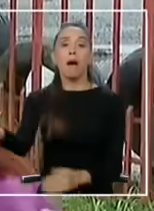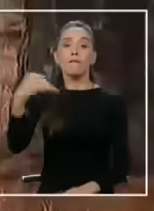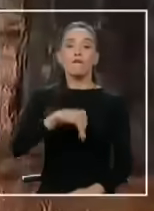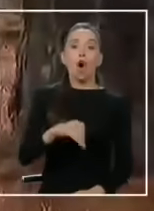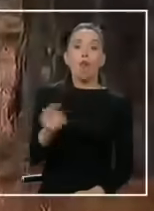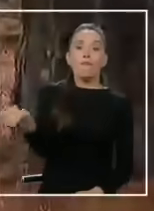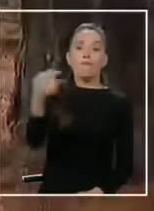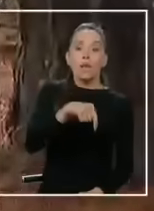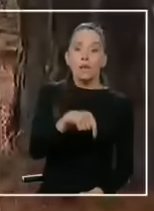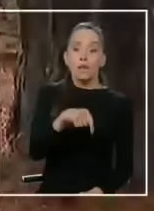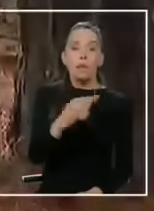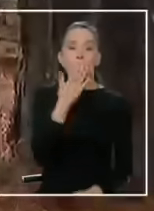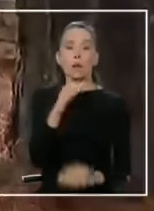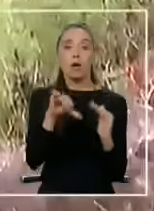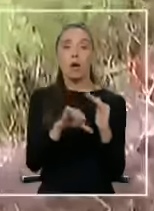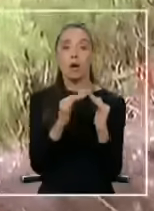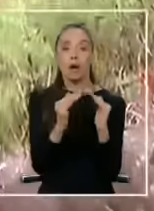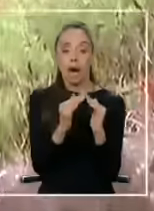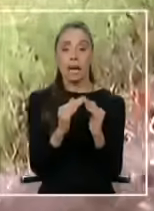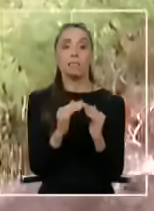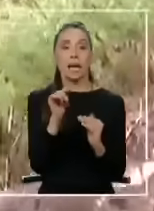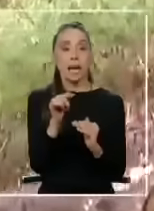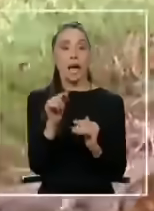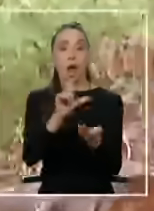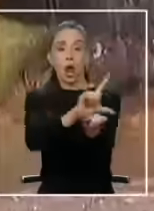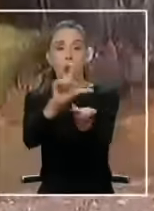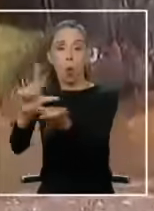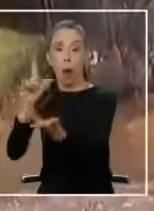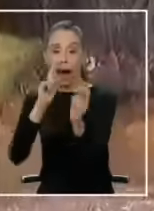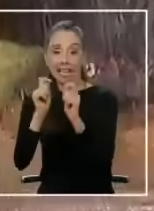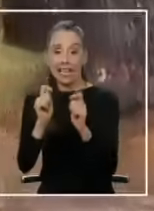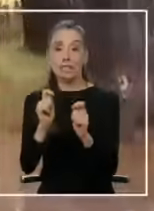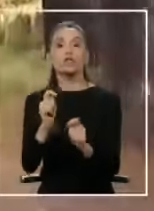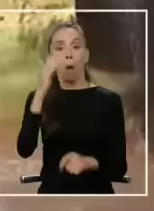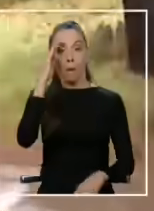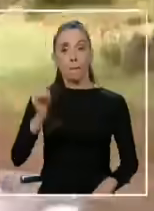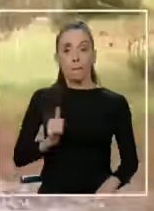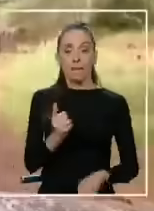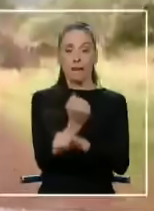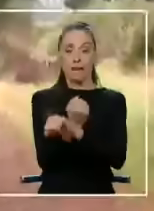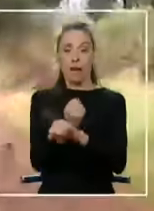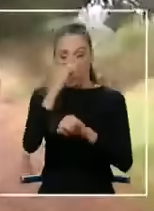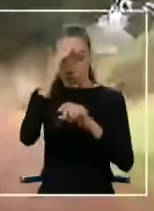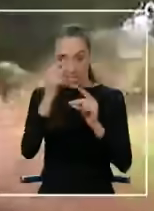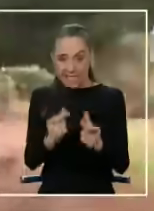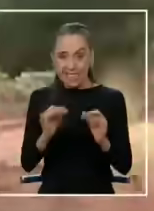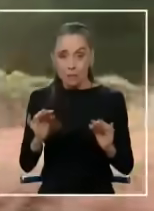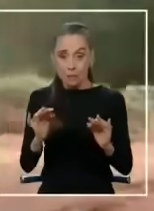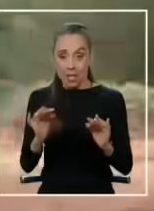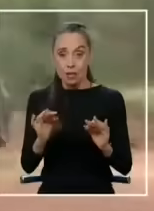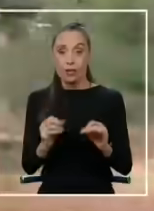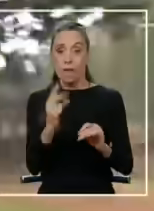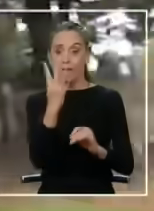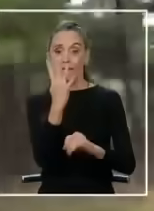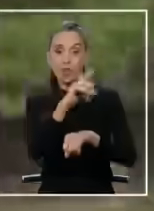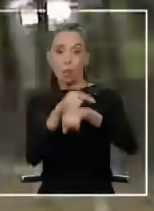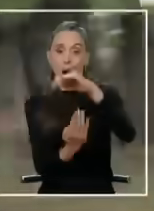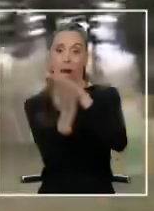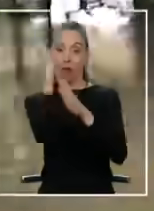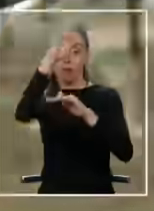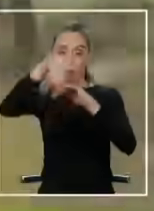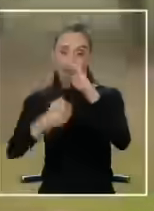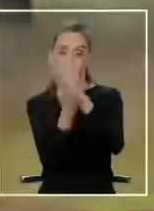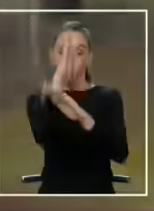casa. El propósito es copar las zonas de riesgo, donde siguen trabajando los equipos especializados las 24 horas del